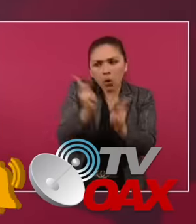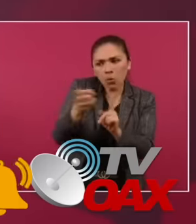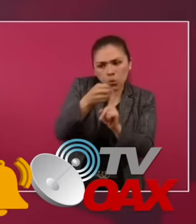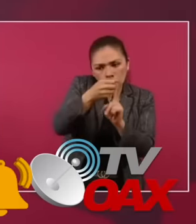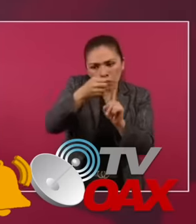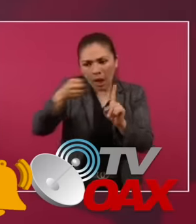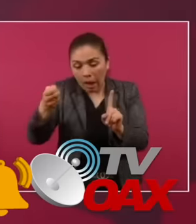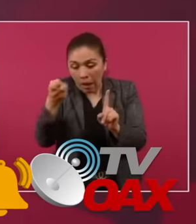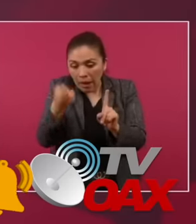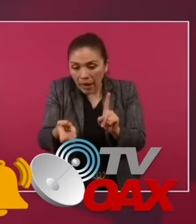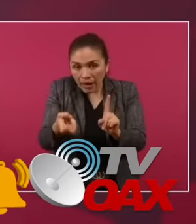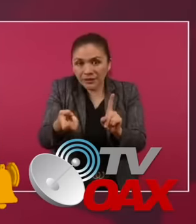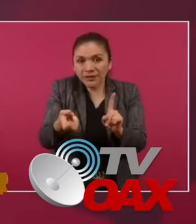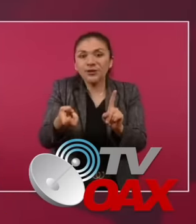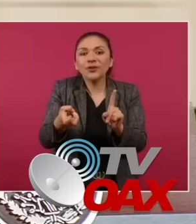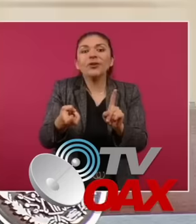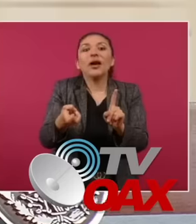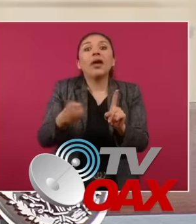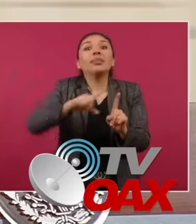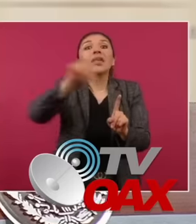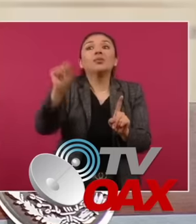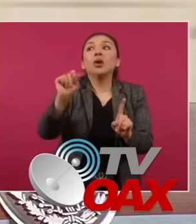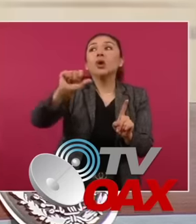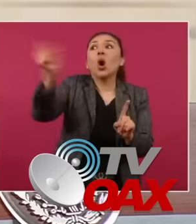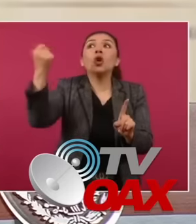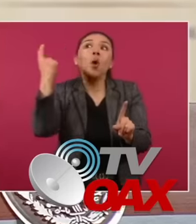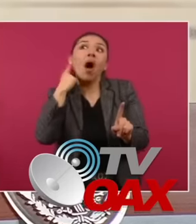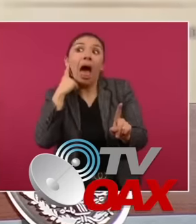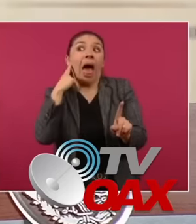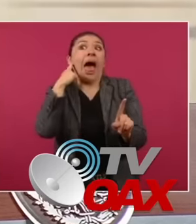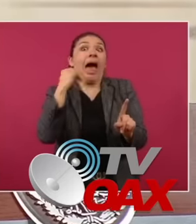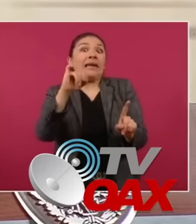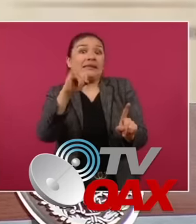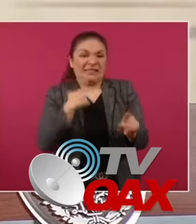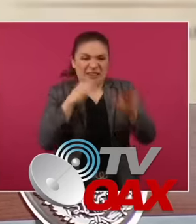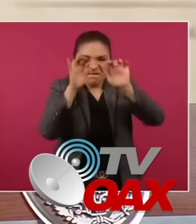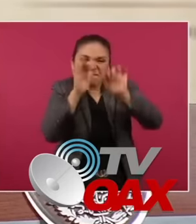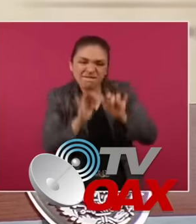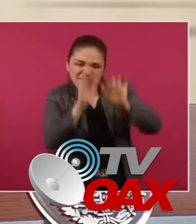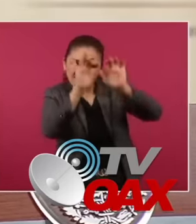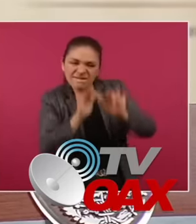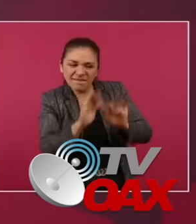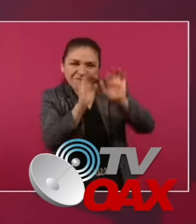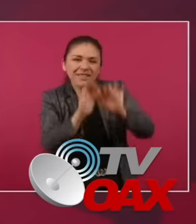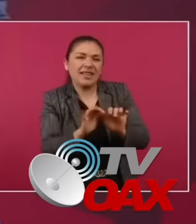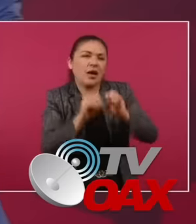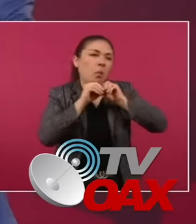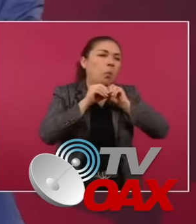y lo agarran. Ah, bueno. Los pues sí.